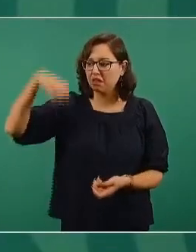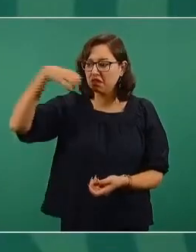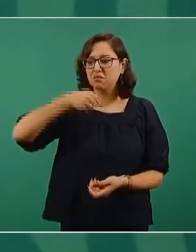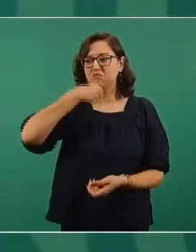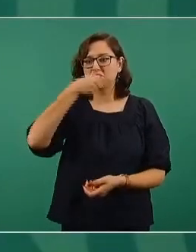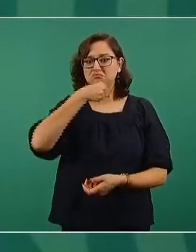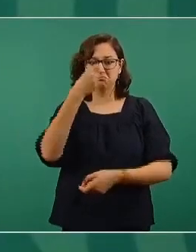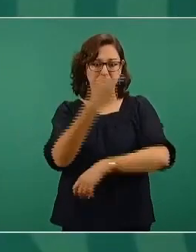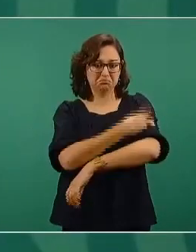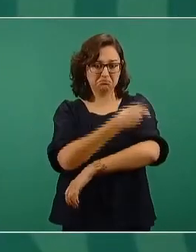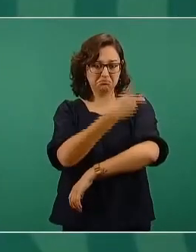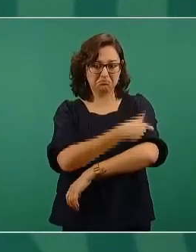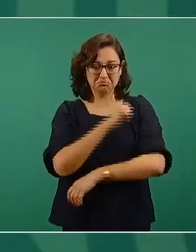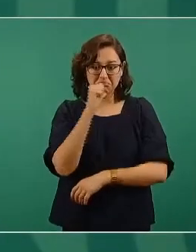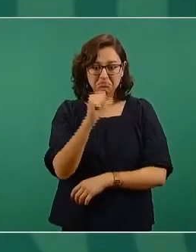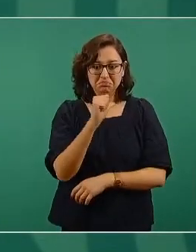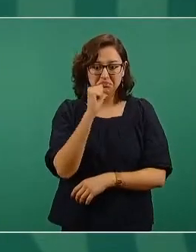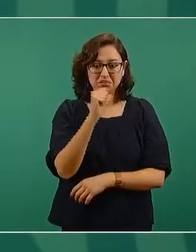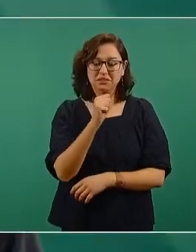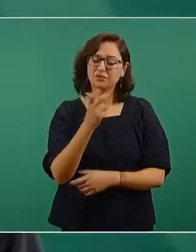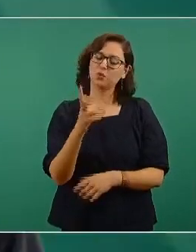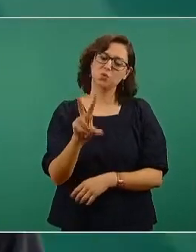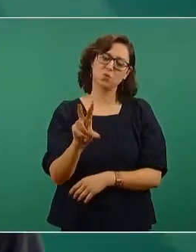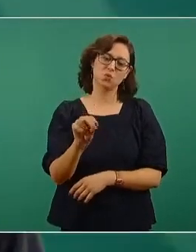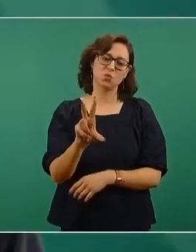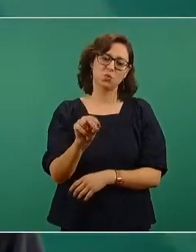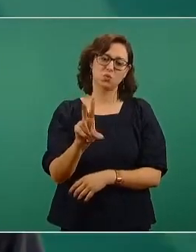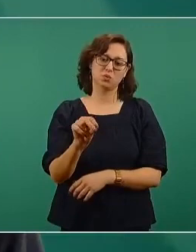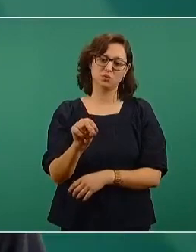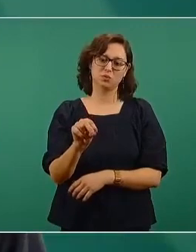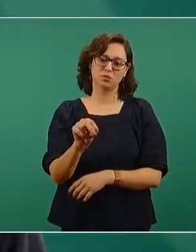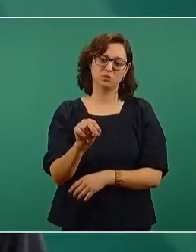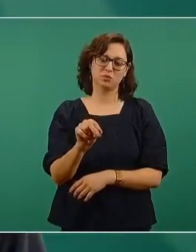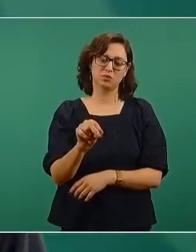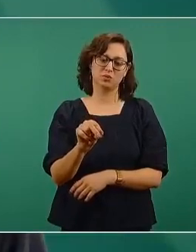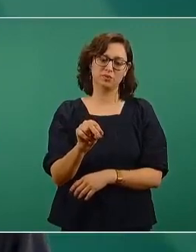mayores sin vacunar. Entonces,